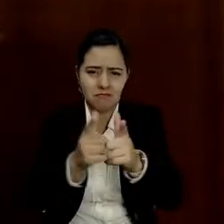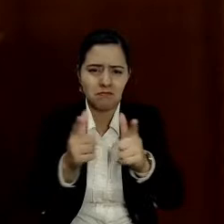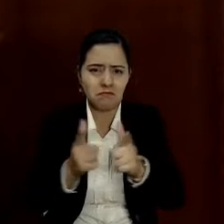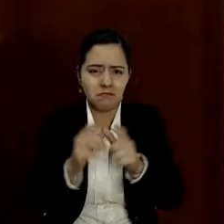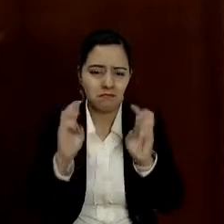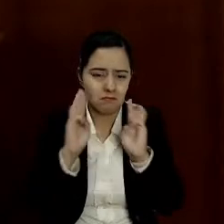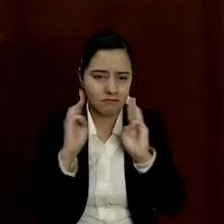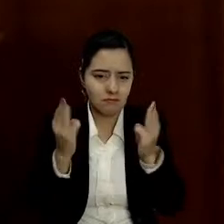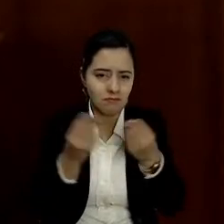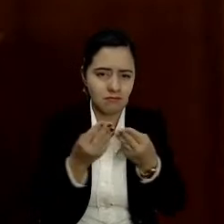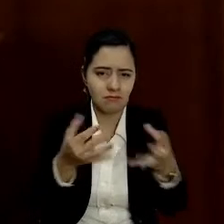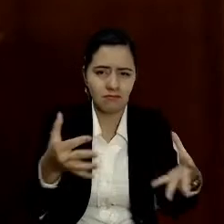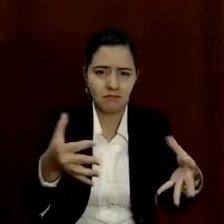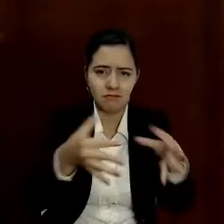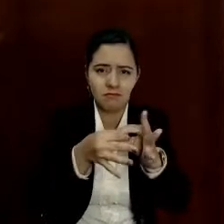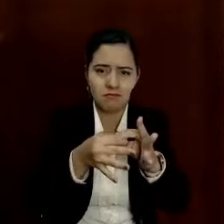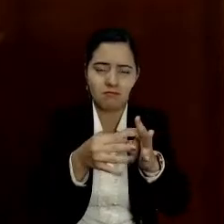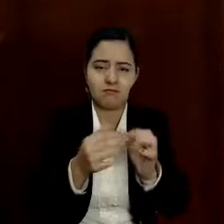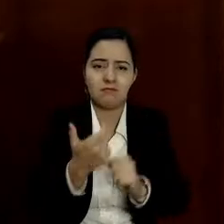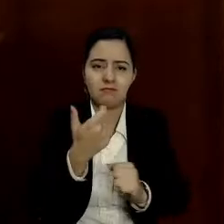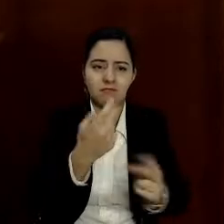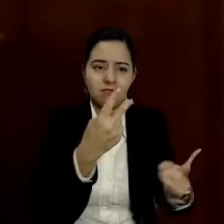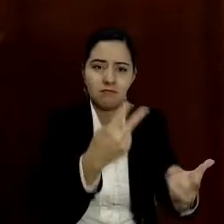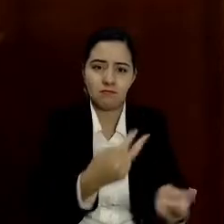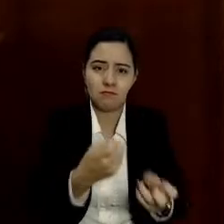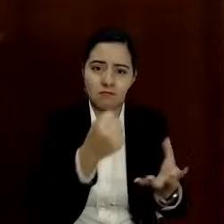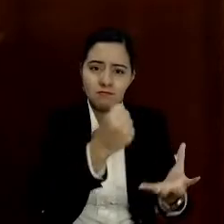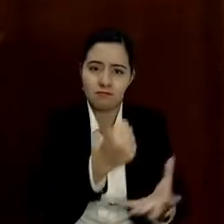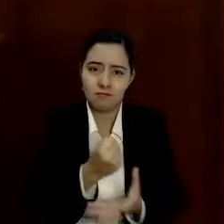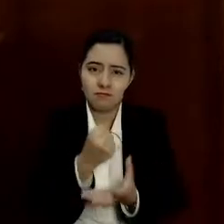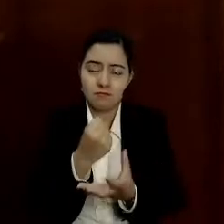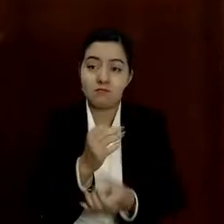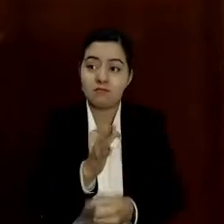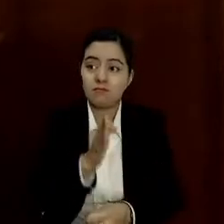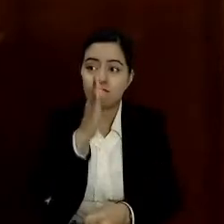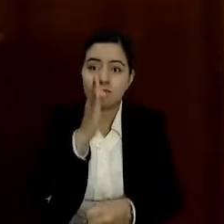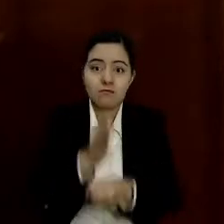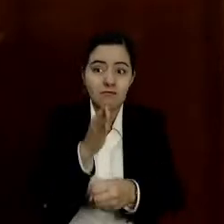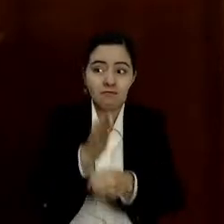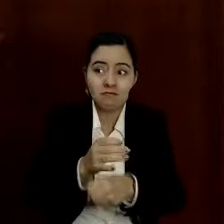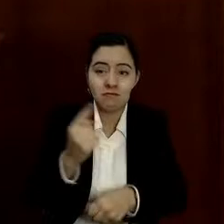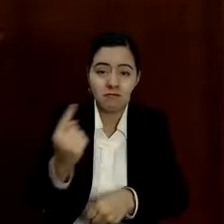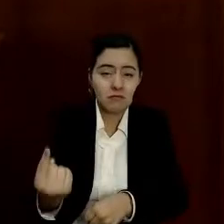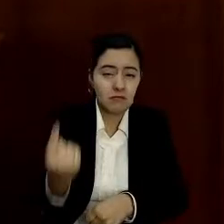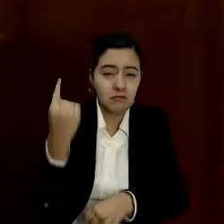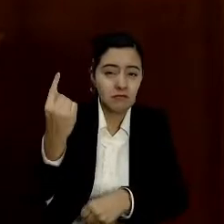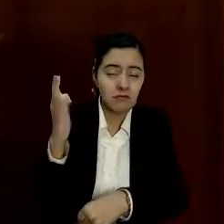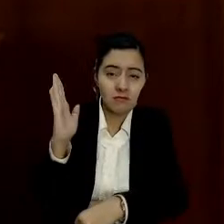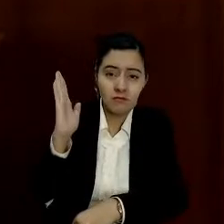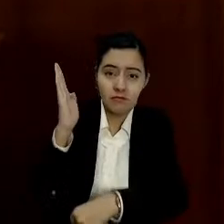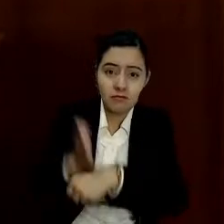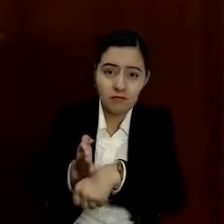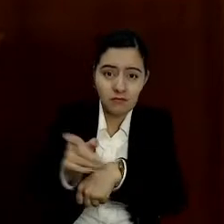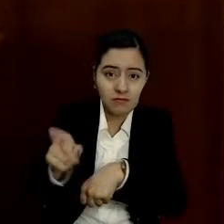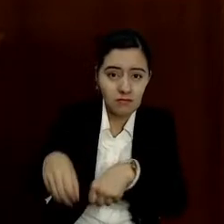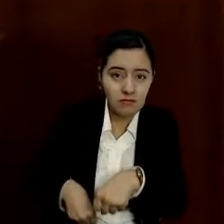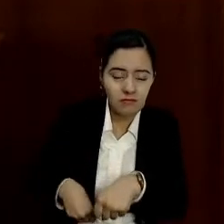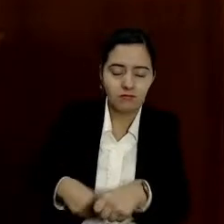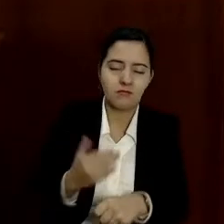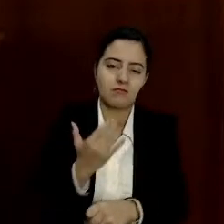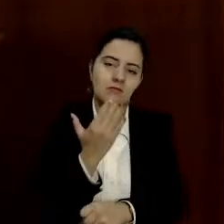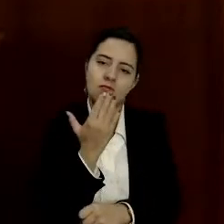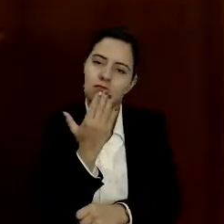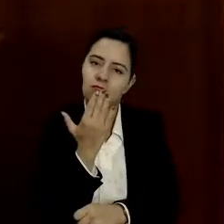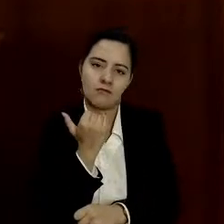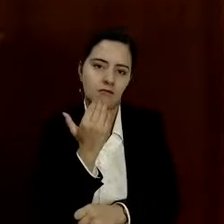de recursos federales, a la fecha no hay un solo responsable, operador o encubridor